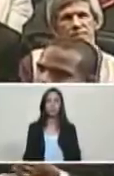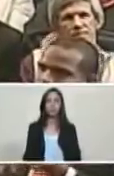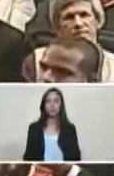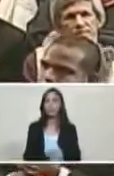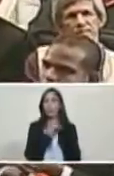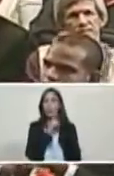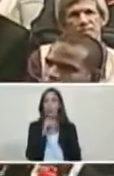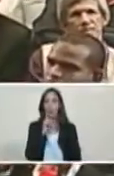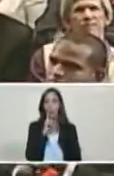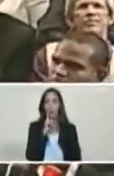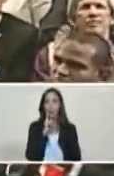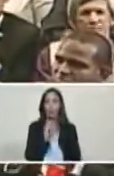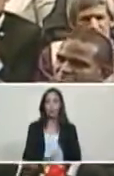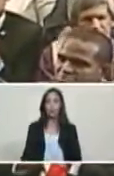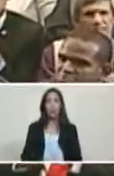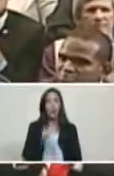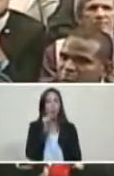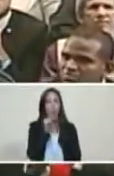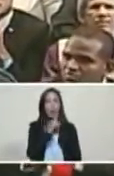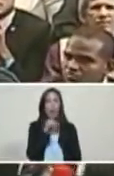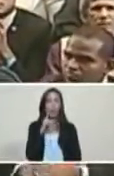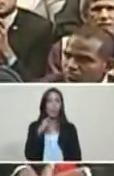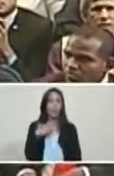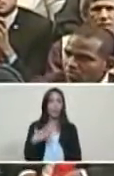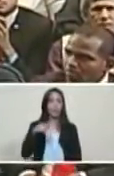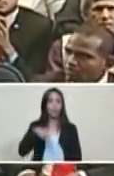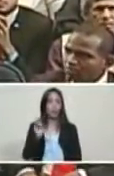el nombre de nuestro gran Luis Antonio Bigot.